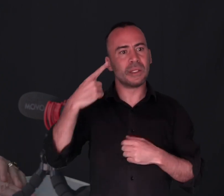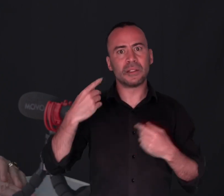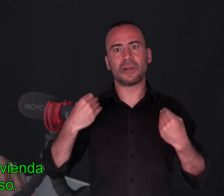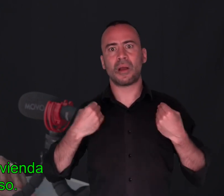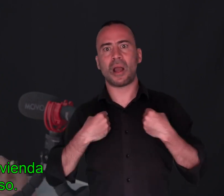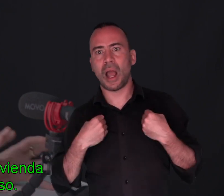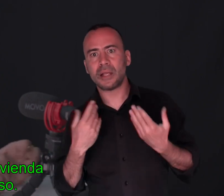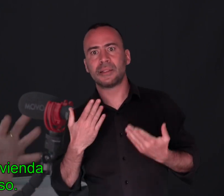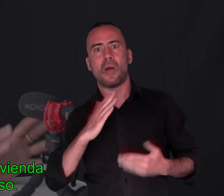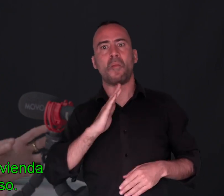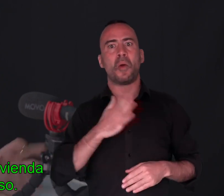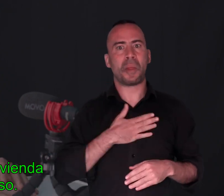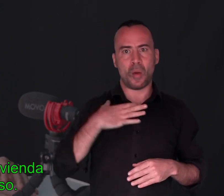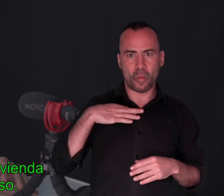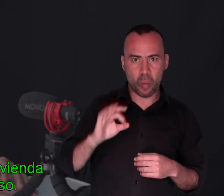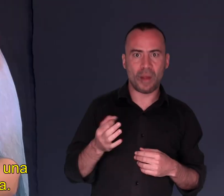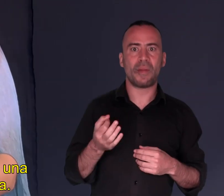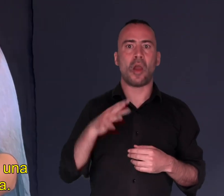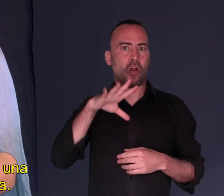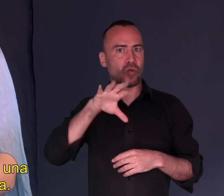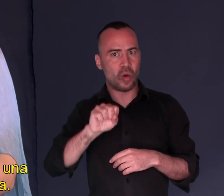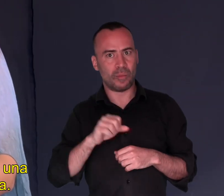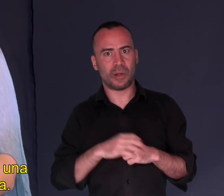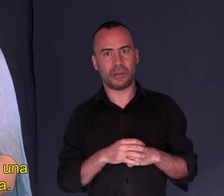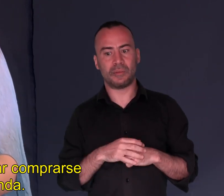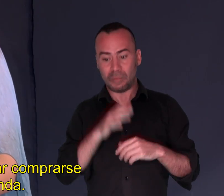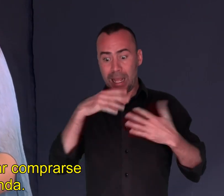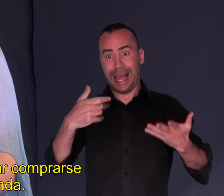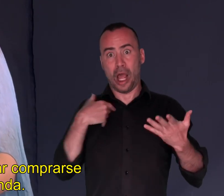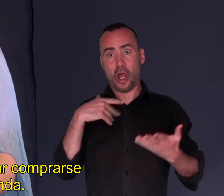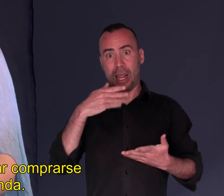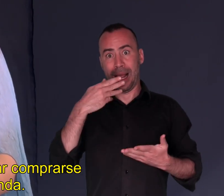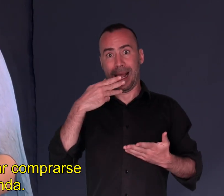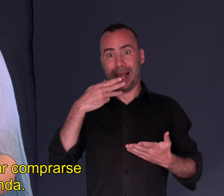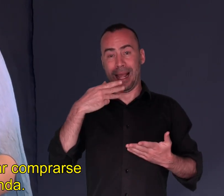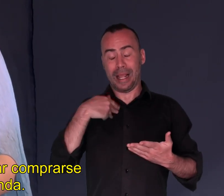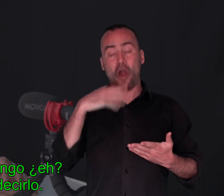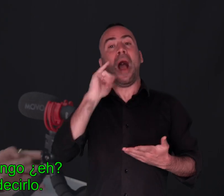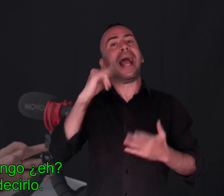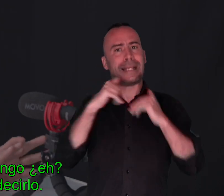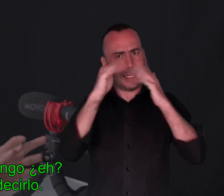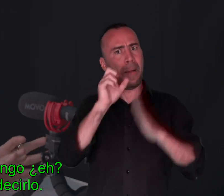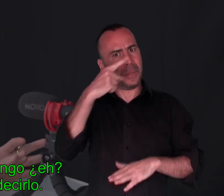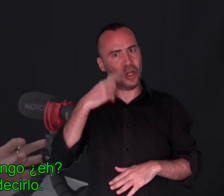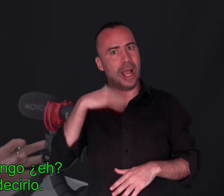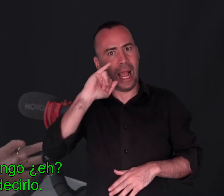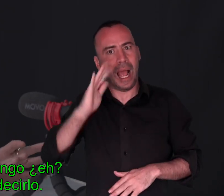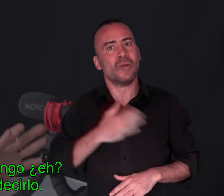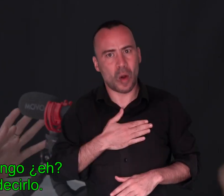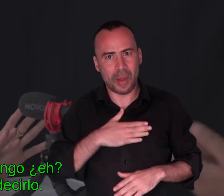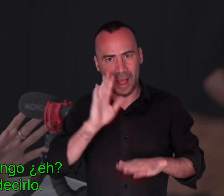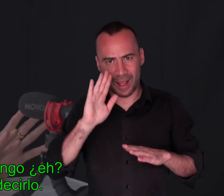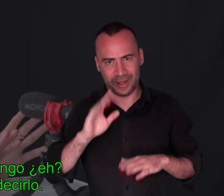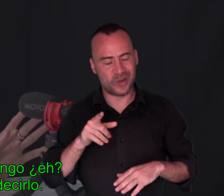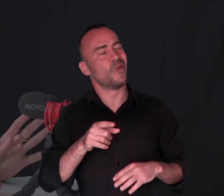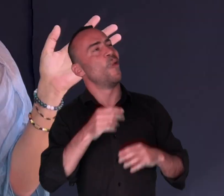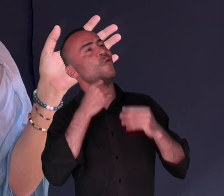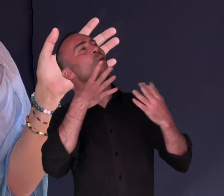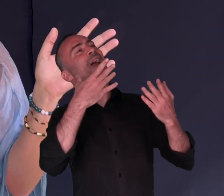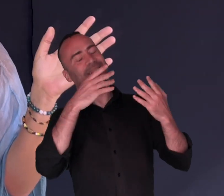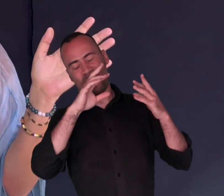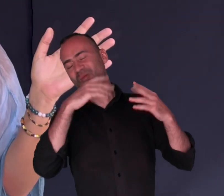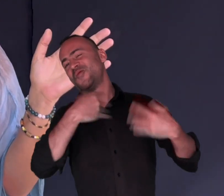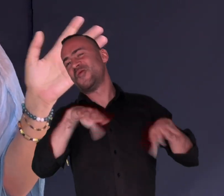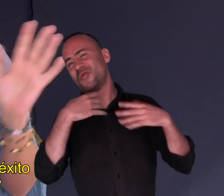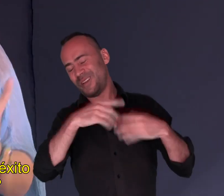nosotros a nivel de vivienda y todo eso sí tenían una vivienda se podían plantear comprarse una vivienda Bueno yo la tengo eh tengo que decirlo o